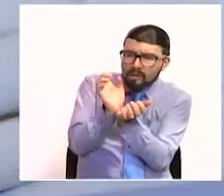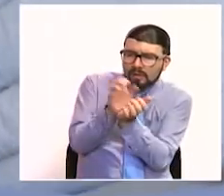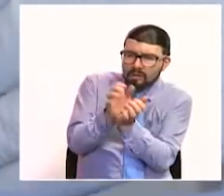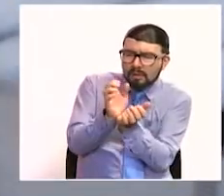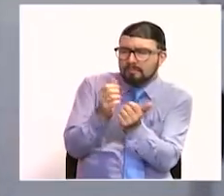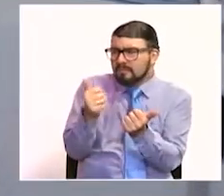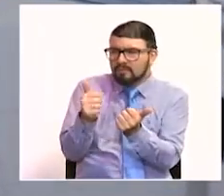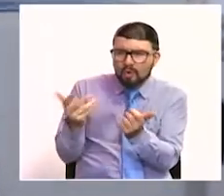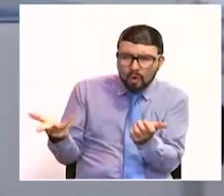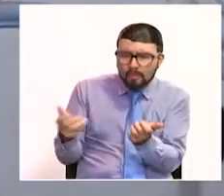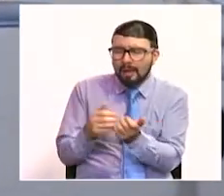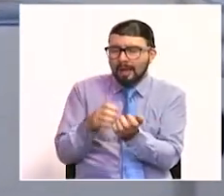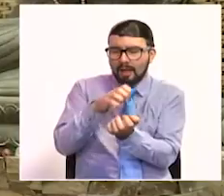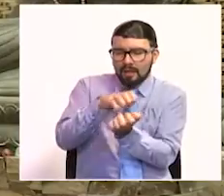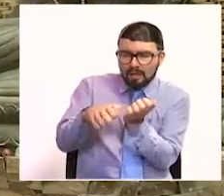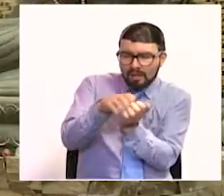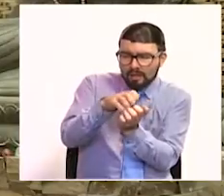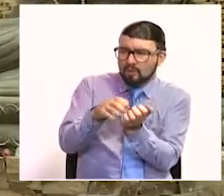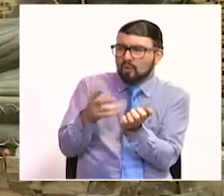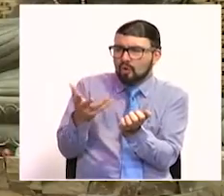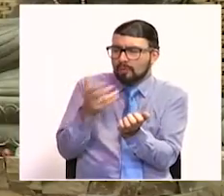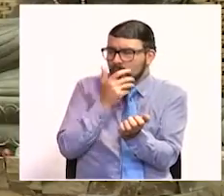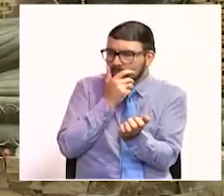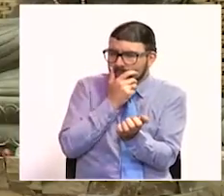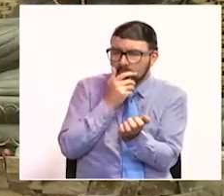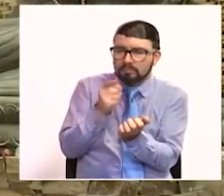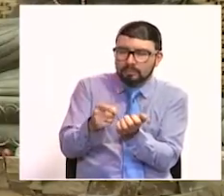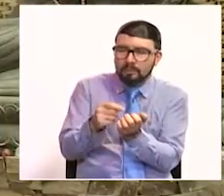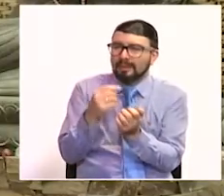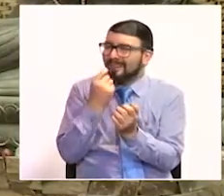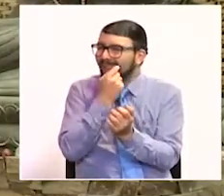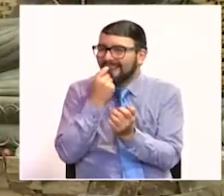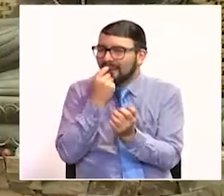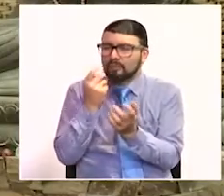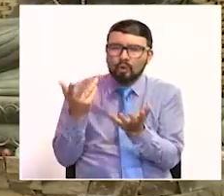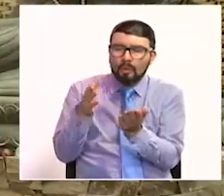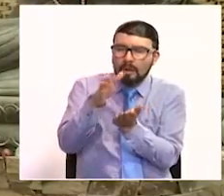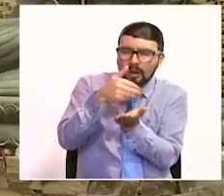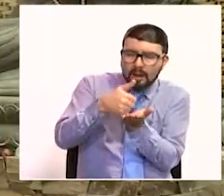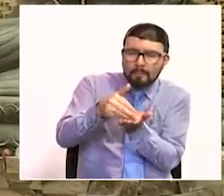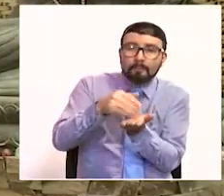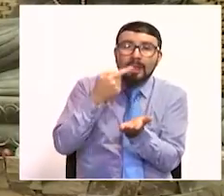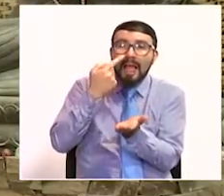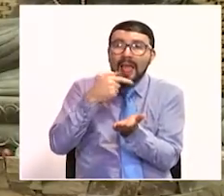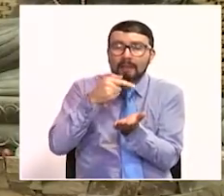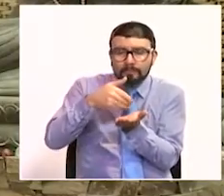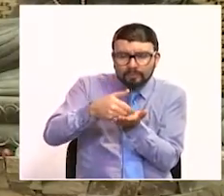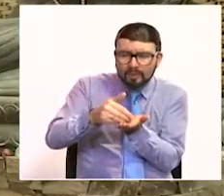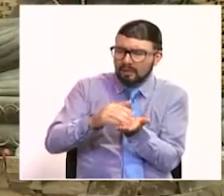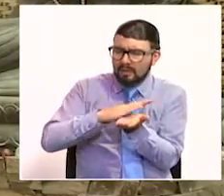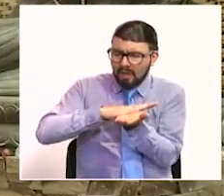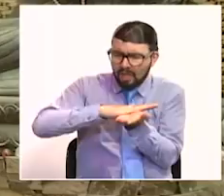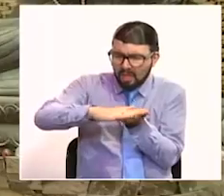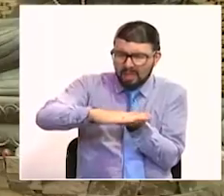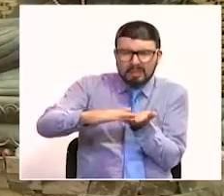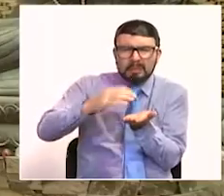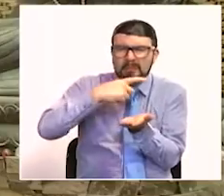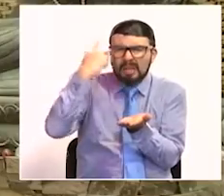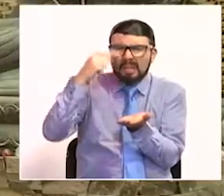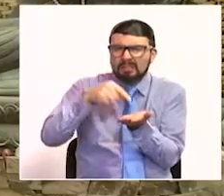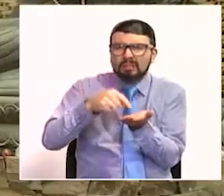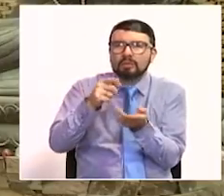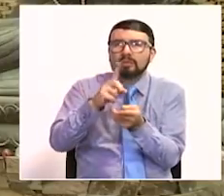dientes, el estado periodontal, la lengua, si la lengua tiene una capa blanquecina que se llama